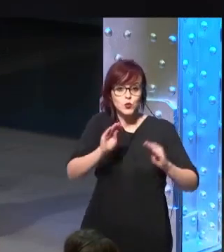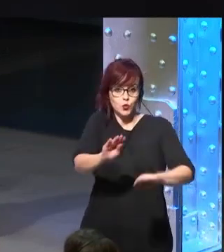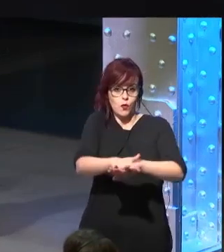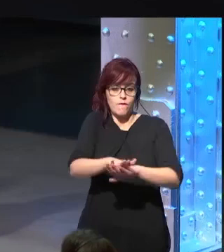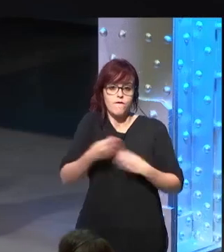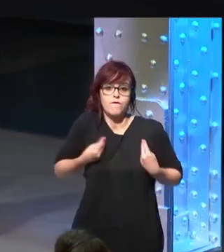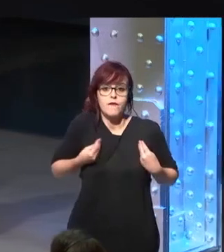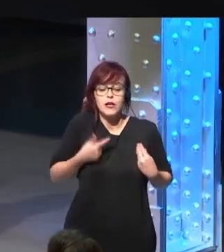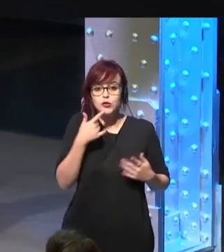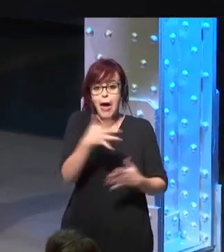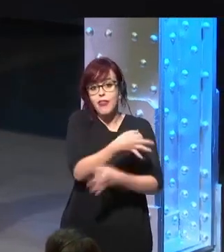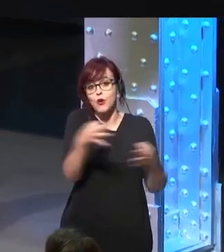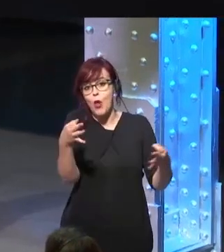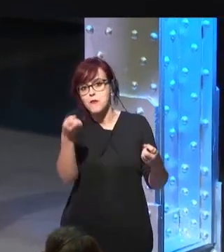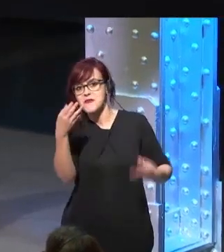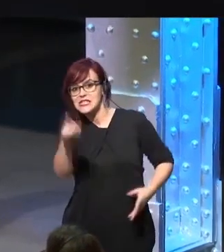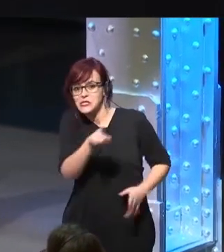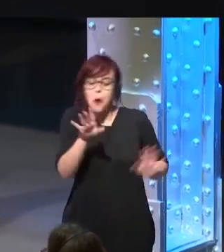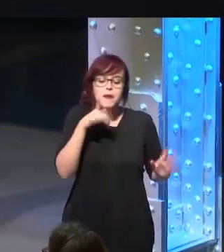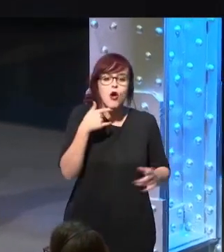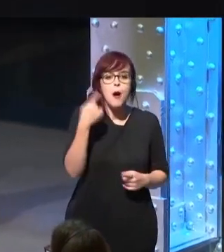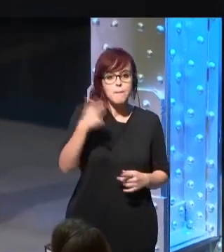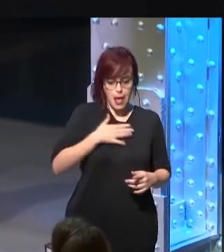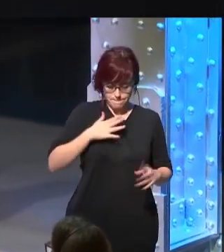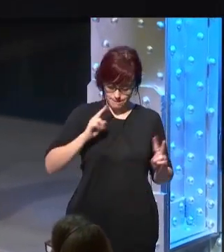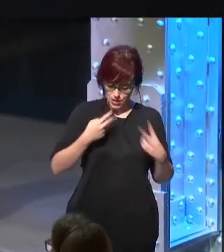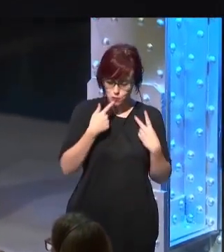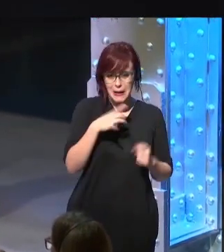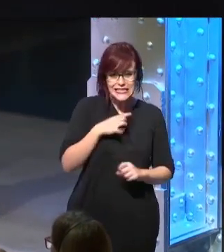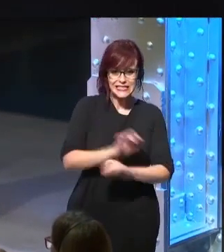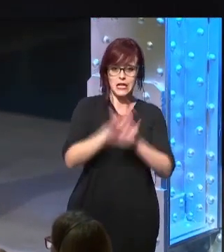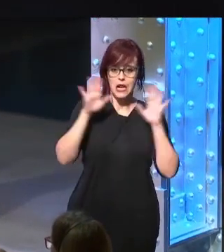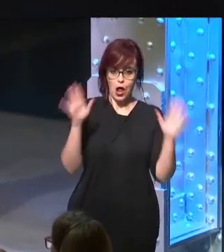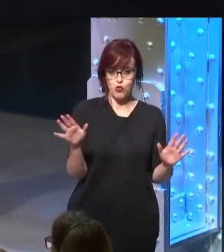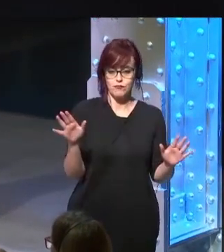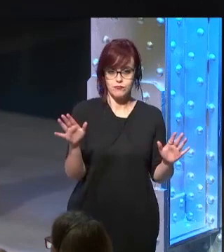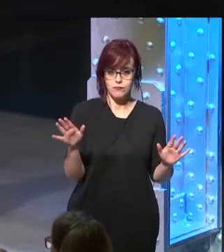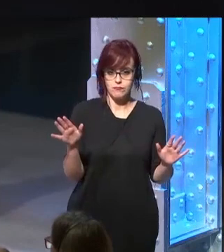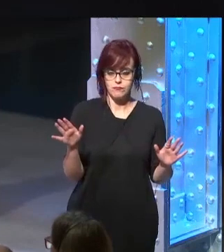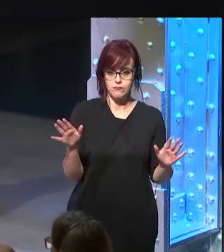vida. Quizá no eres la persona más adecuada, pero lo que está claro para mí es que,